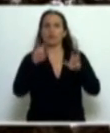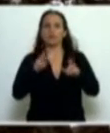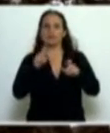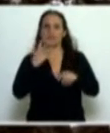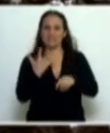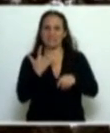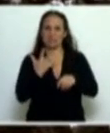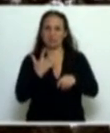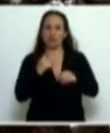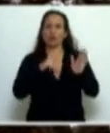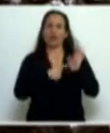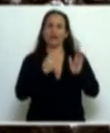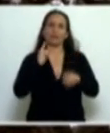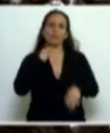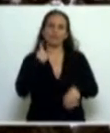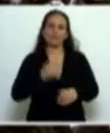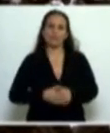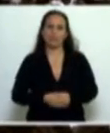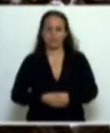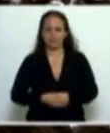quinto, artículo 13,